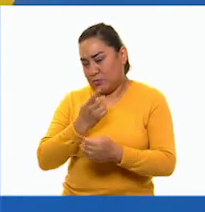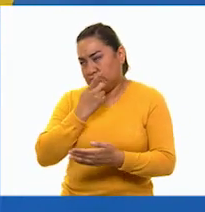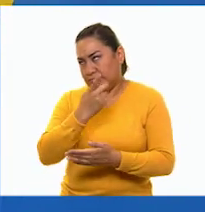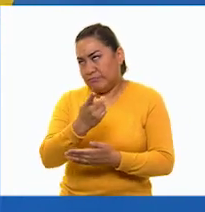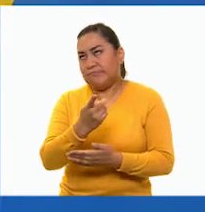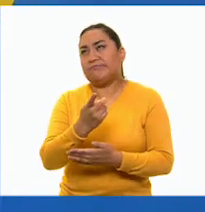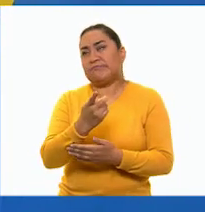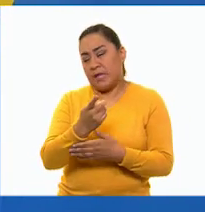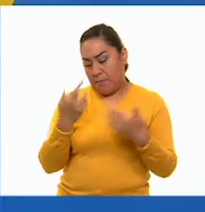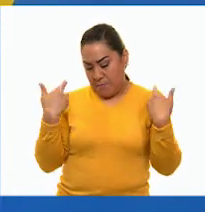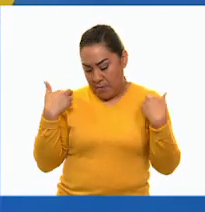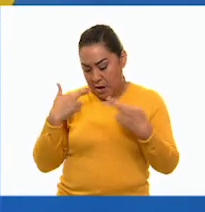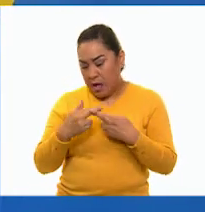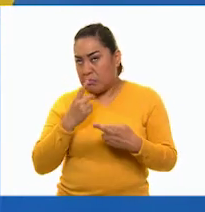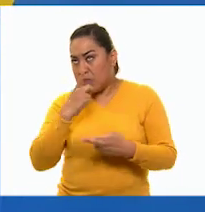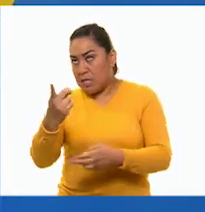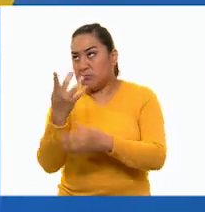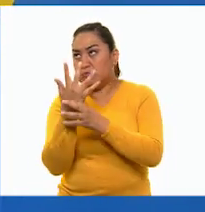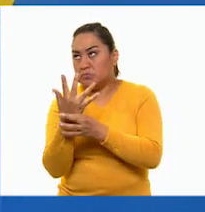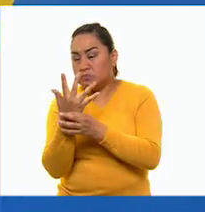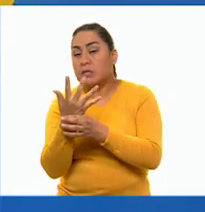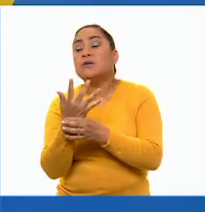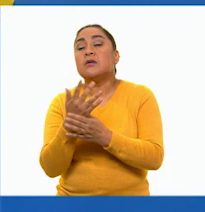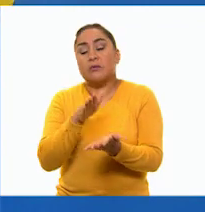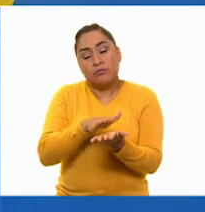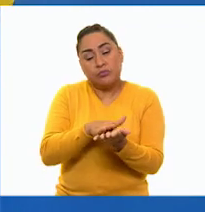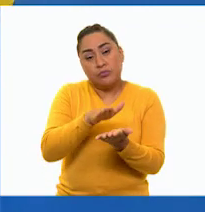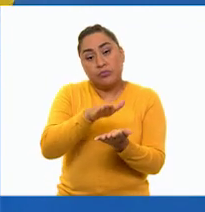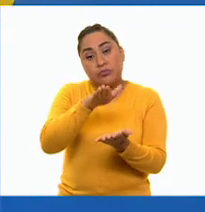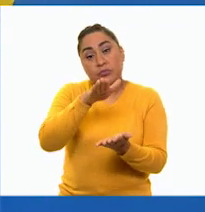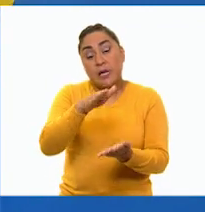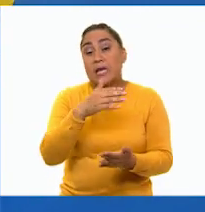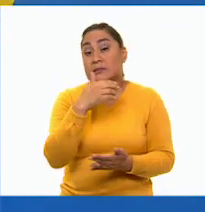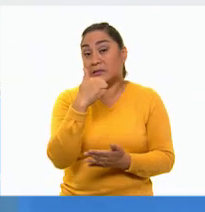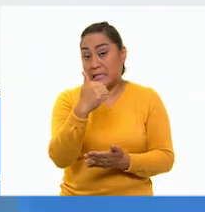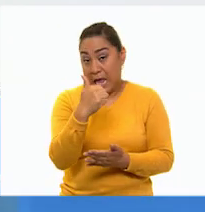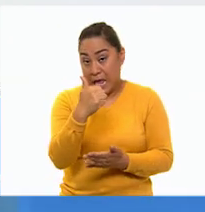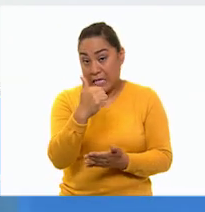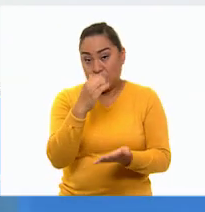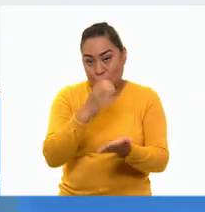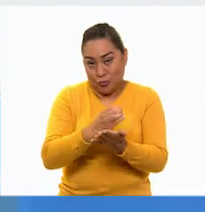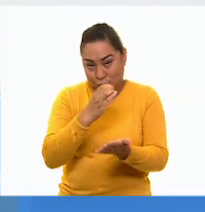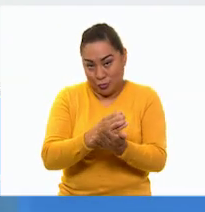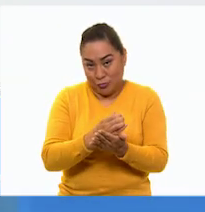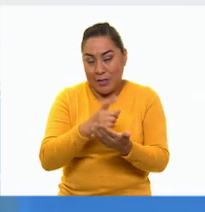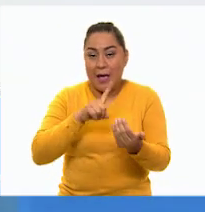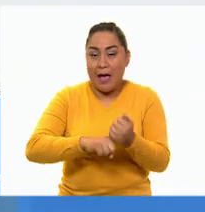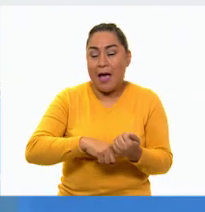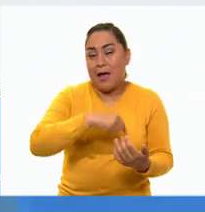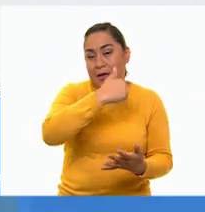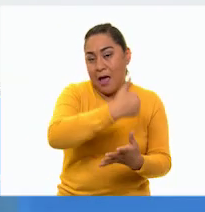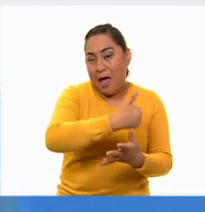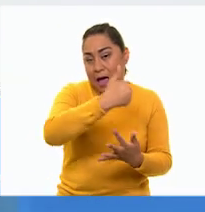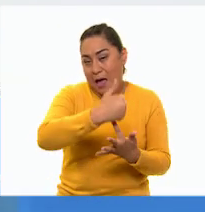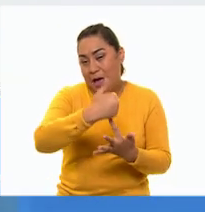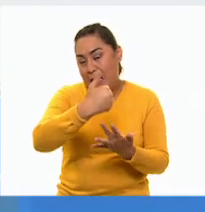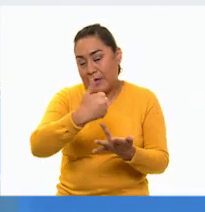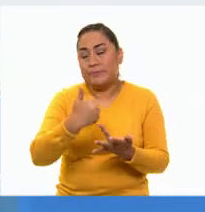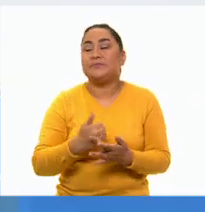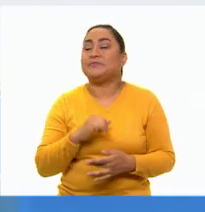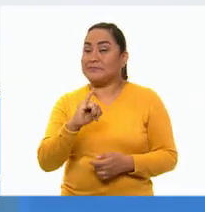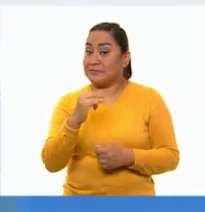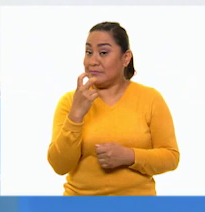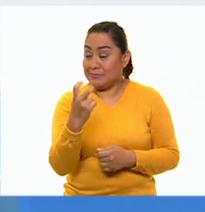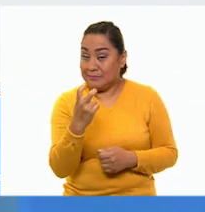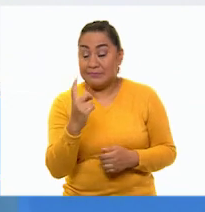los maestros formaron paquetes con 6 libretas cada uno. Así es. Cada paquete está